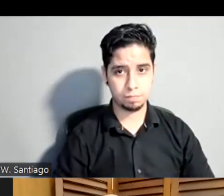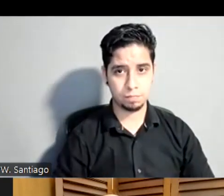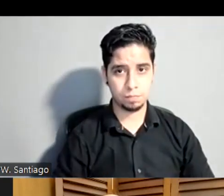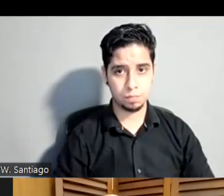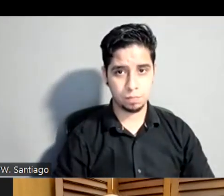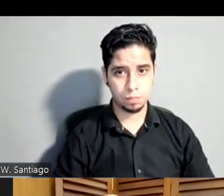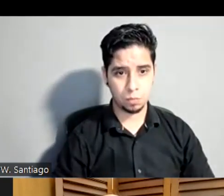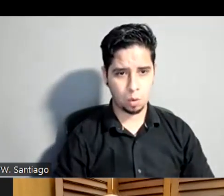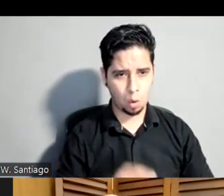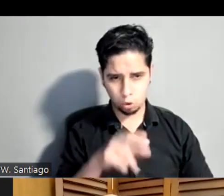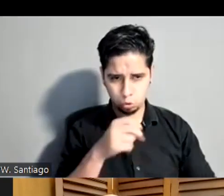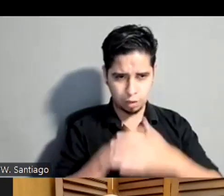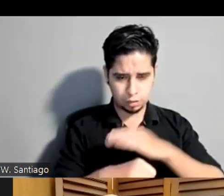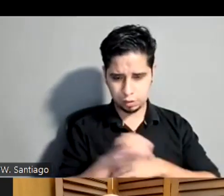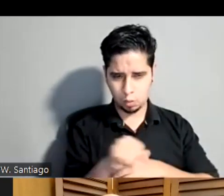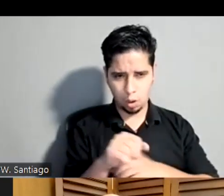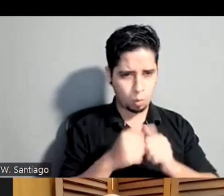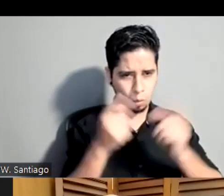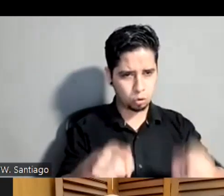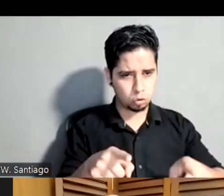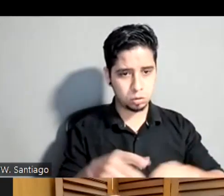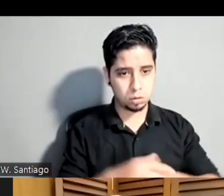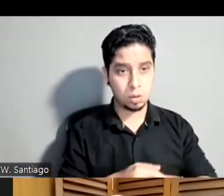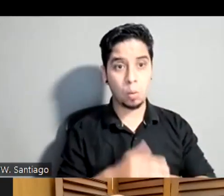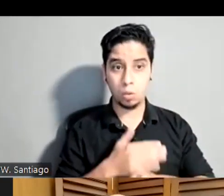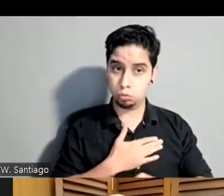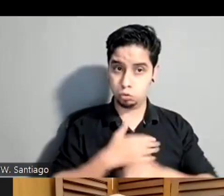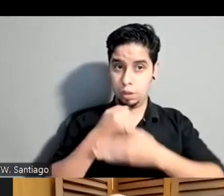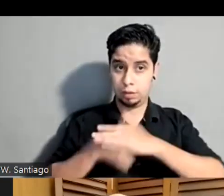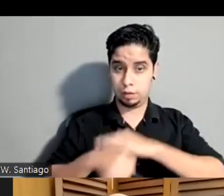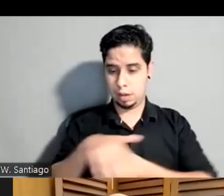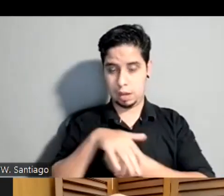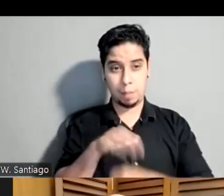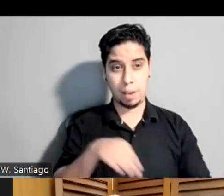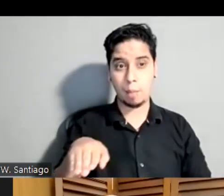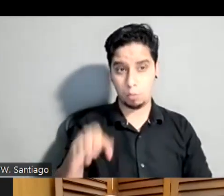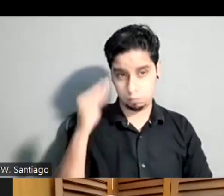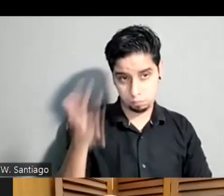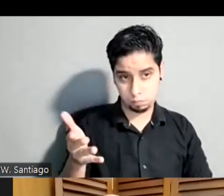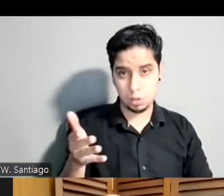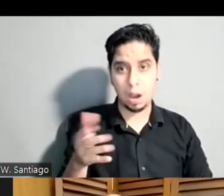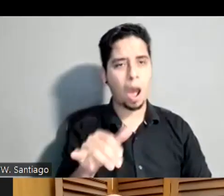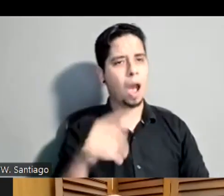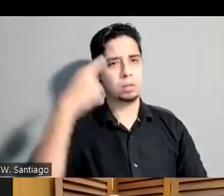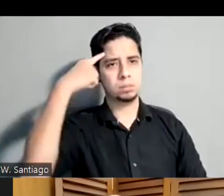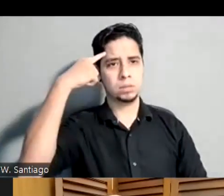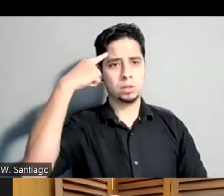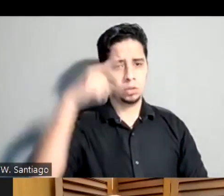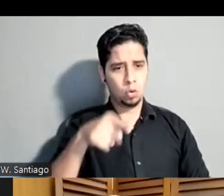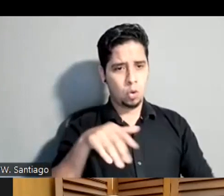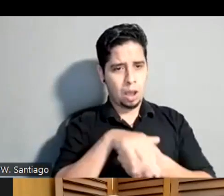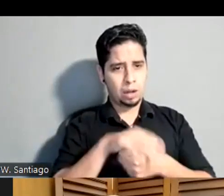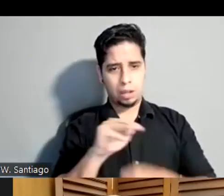¿Tú naciste en San Juan? ¿Cómo fue la cosa? No, bueno, yo nací en Bayamón. Ah, ok. Es que yo siempre te hacía en Manatí,